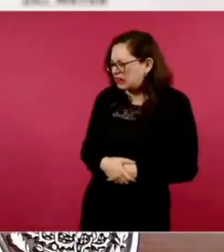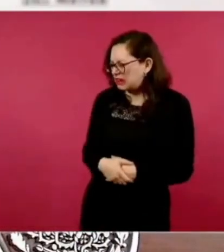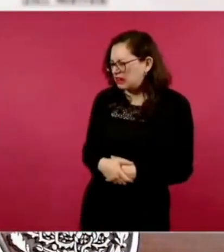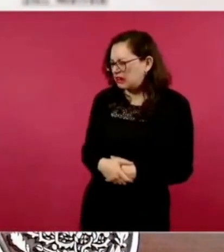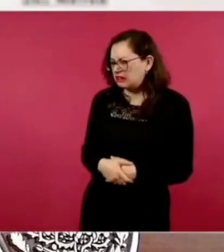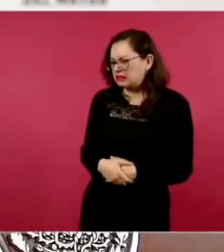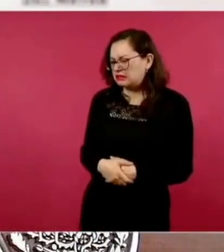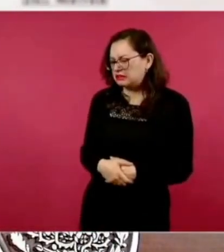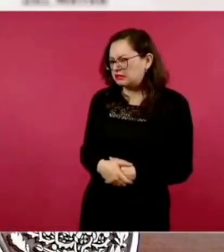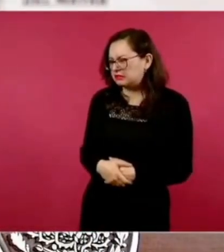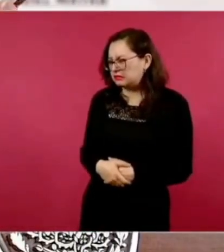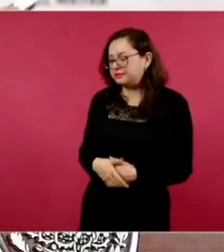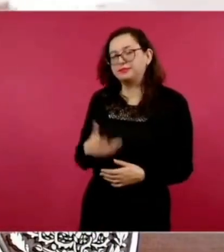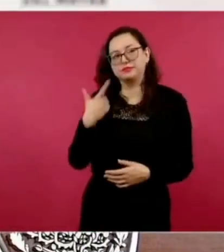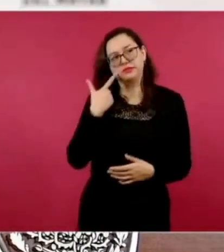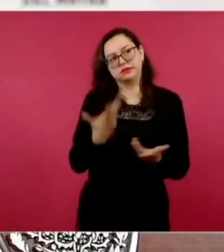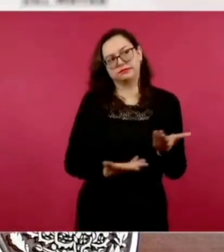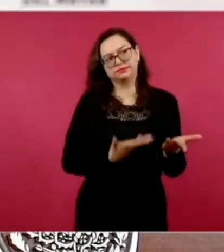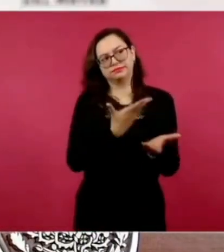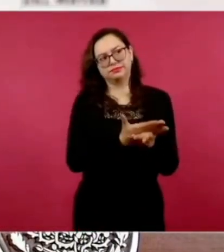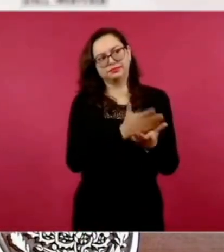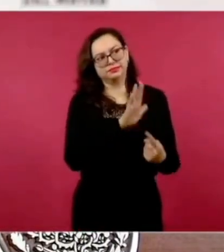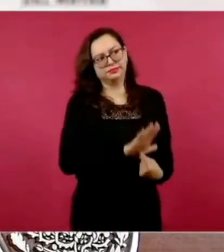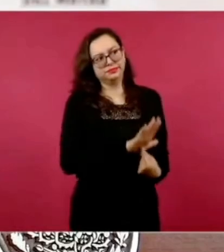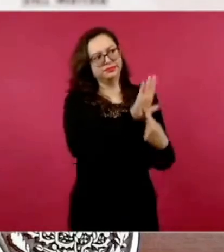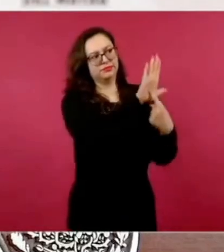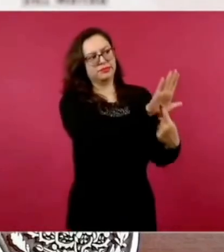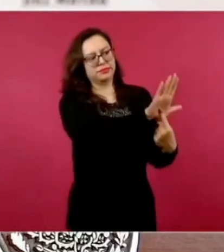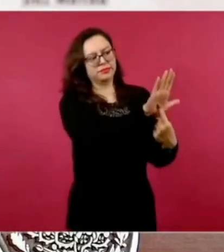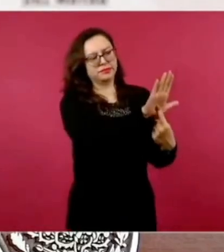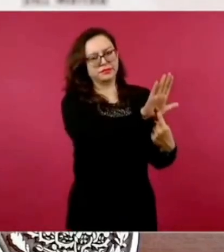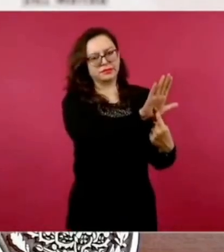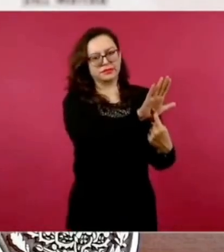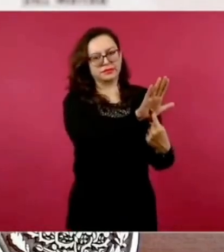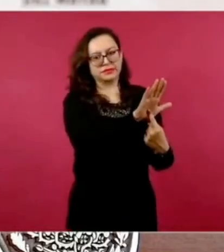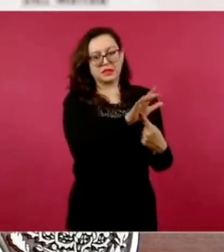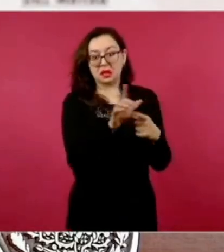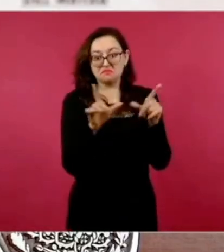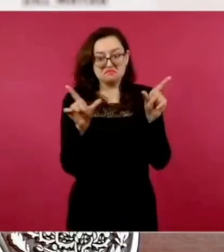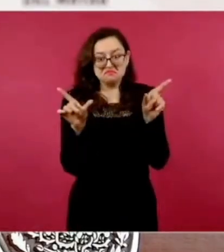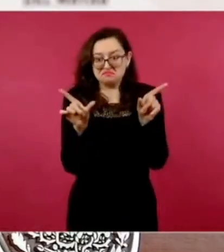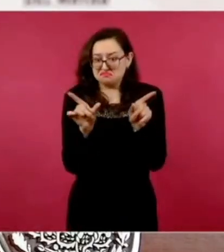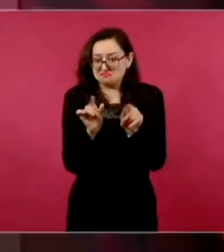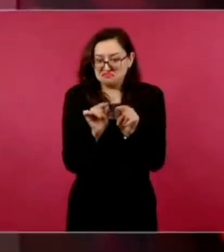Ya le llevaba esto. Era así una tarjeta.